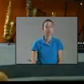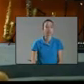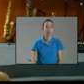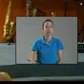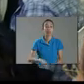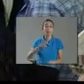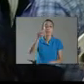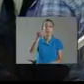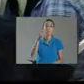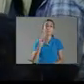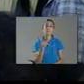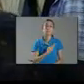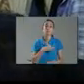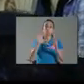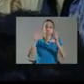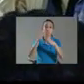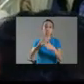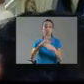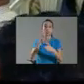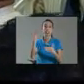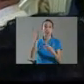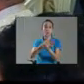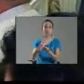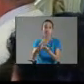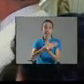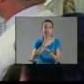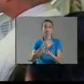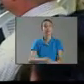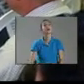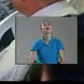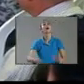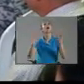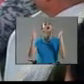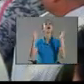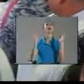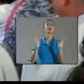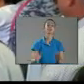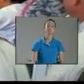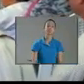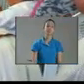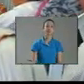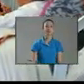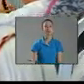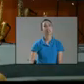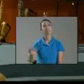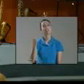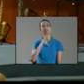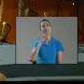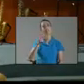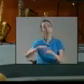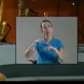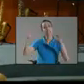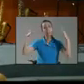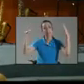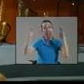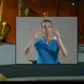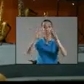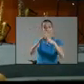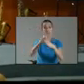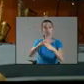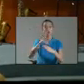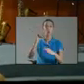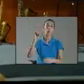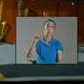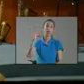No, porque está interesado en el mensaje. ¿Verdad que sí? Hay una cosa que se llama máquina de